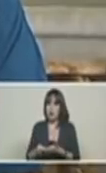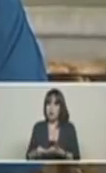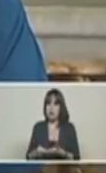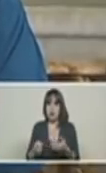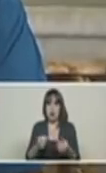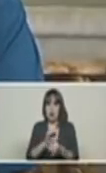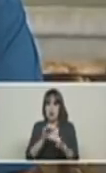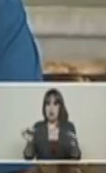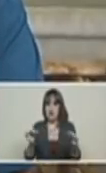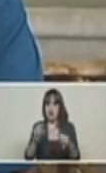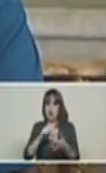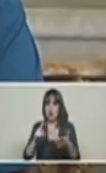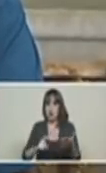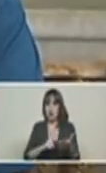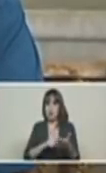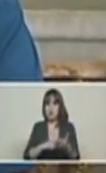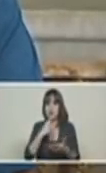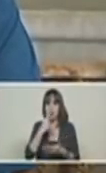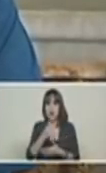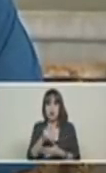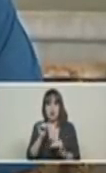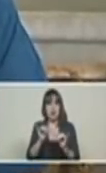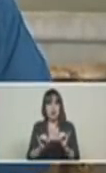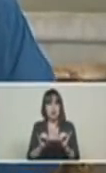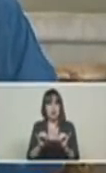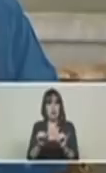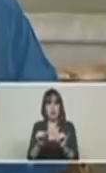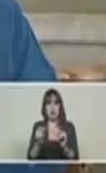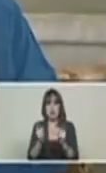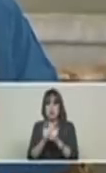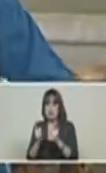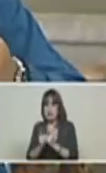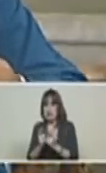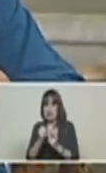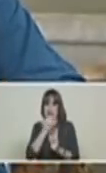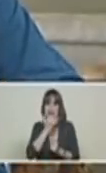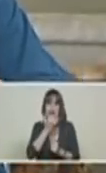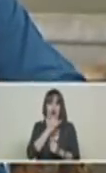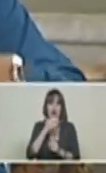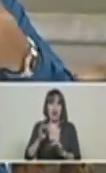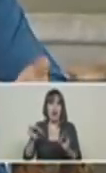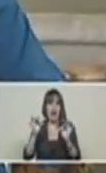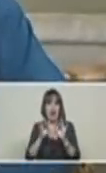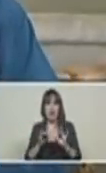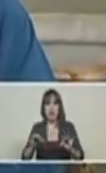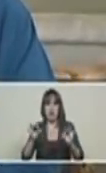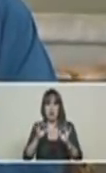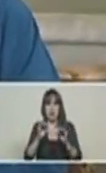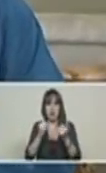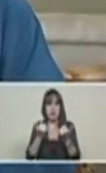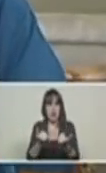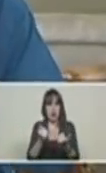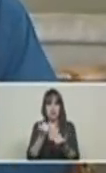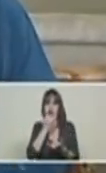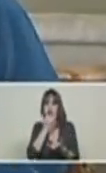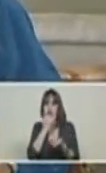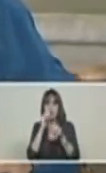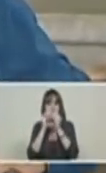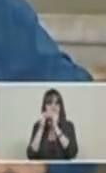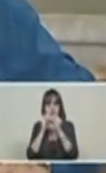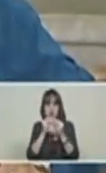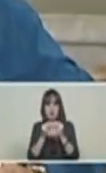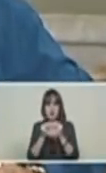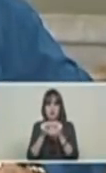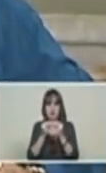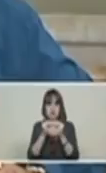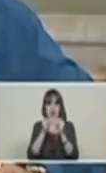milimétricamente, yo puedo decir con mínimas perturbaciones o problemas que han sido corregidos. Se han establecido las